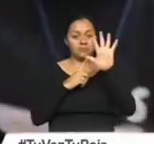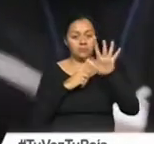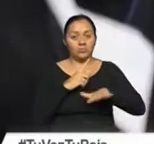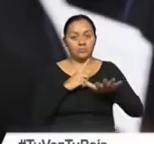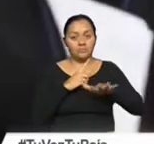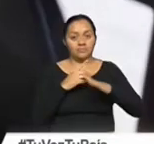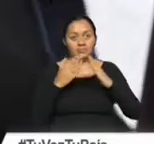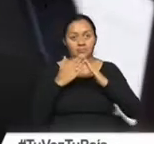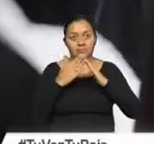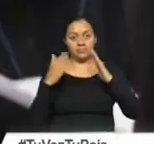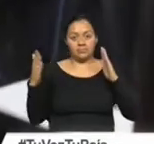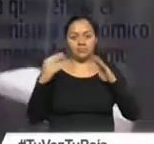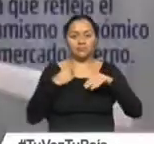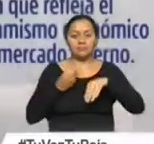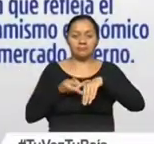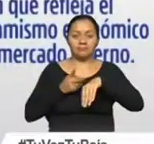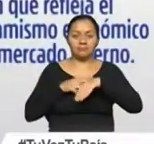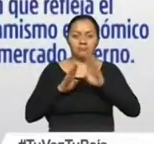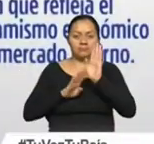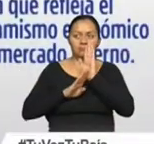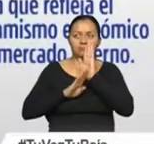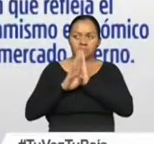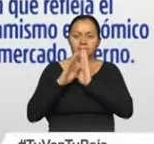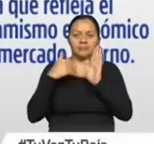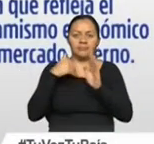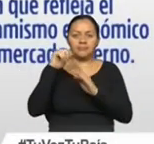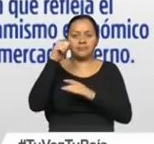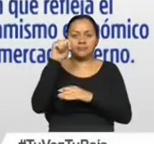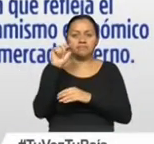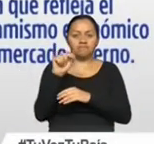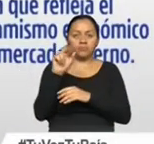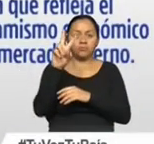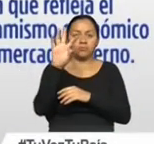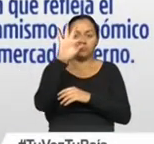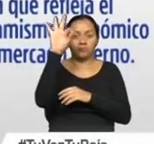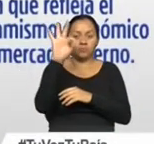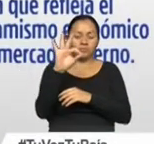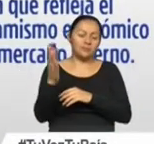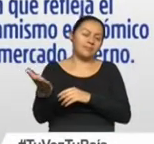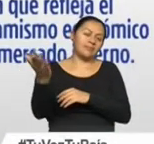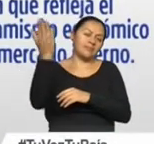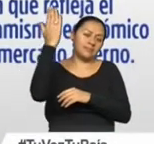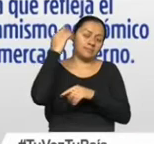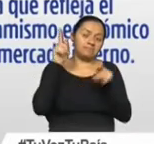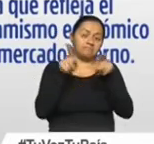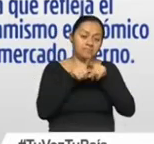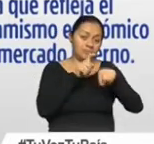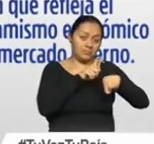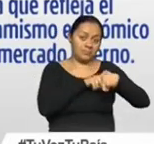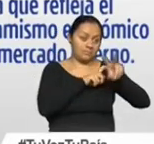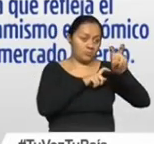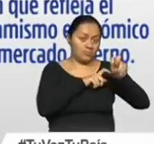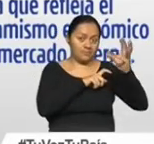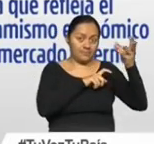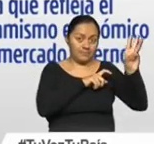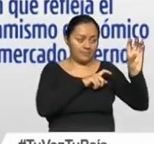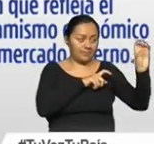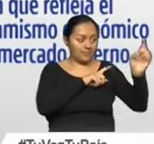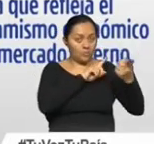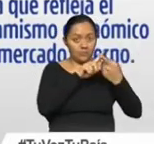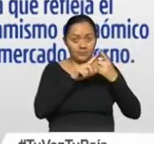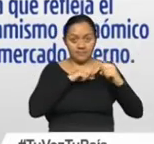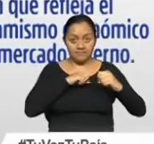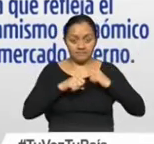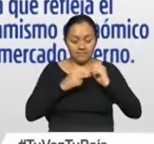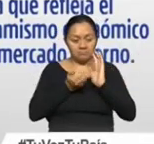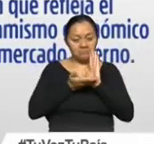año. Este incremento llega al 10,2%, superior al registrado en el mismo periodo de 2016, esto sin